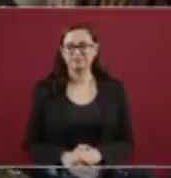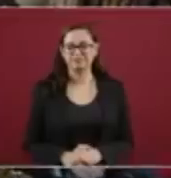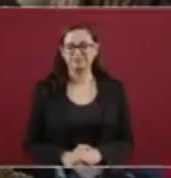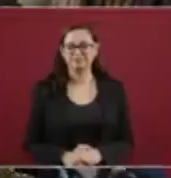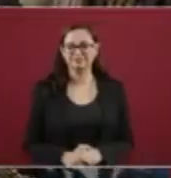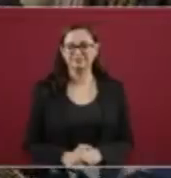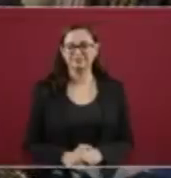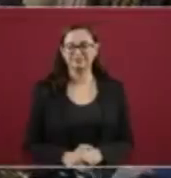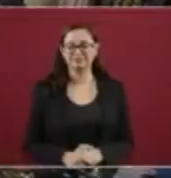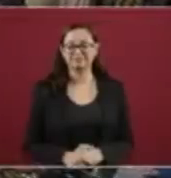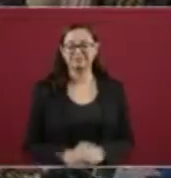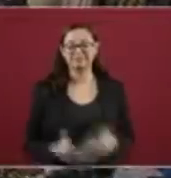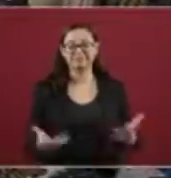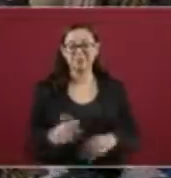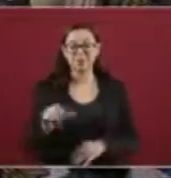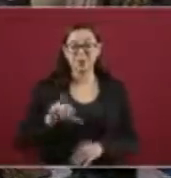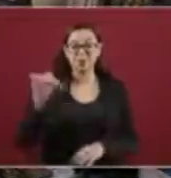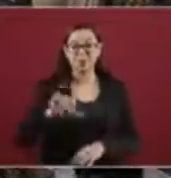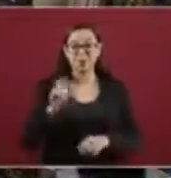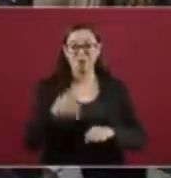Bueno, el día de hoy